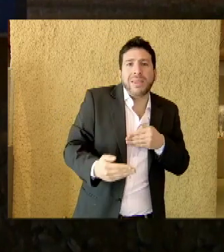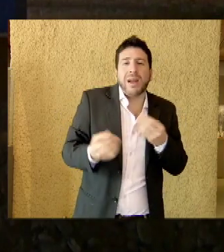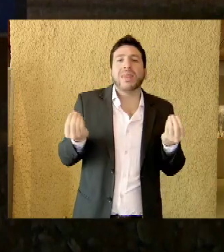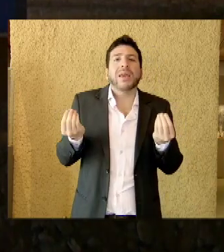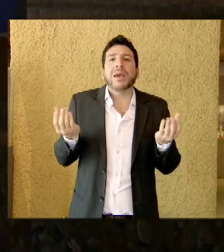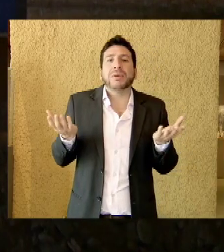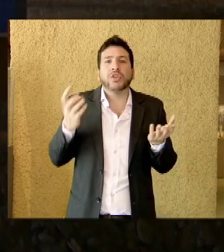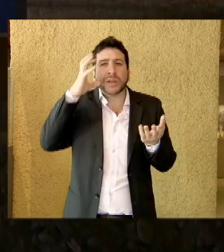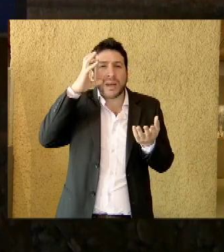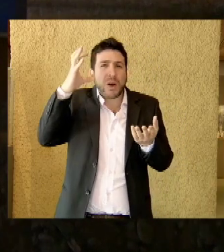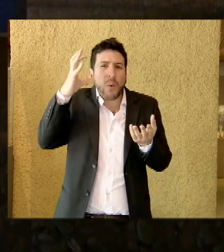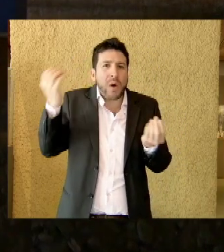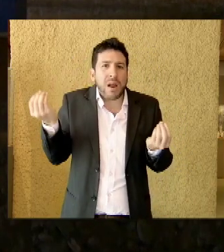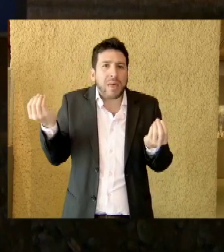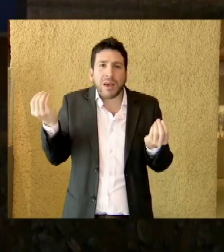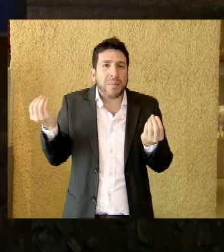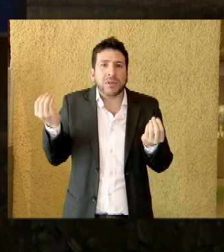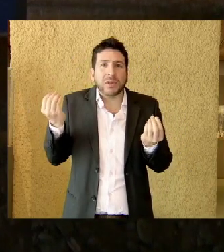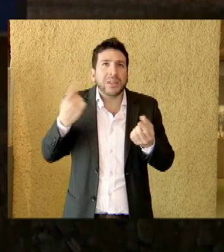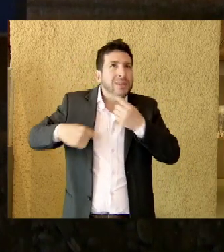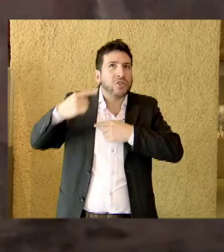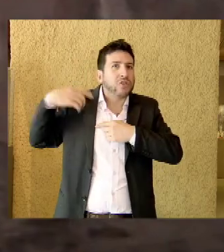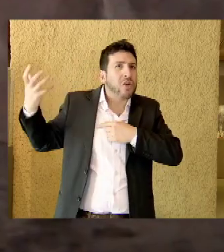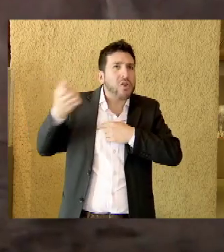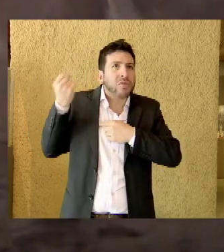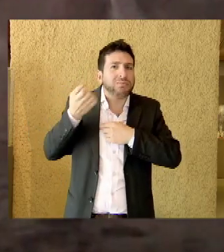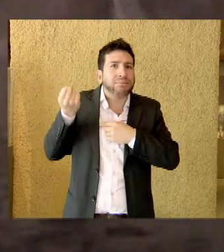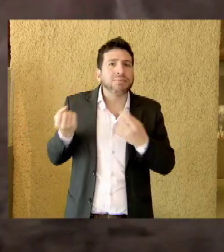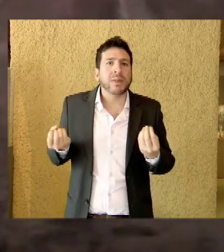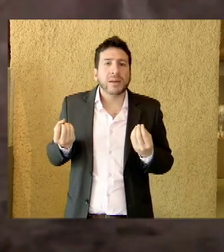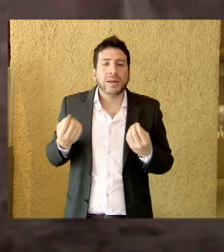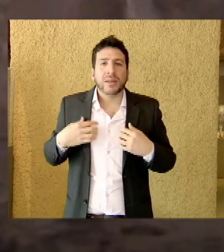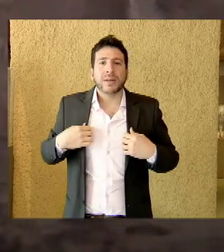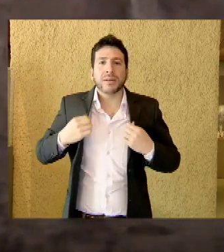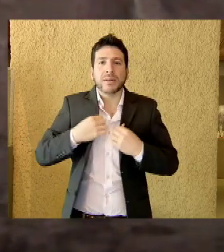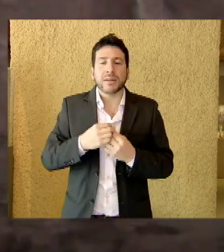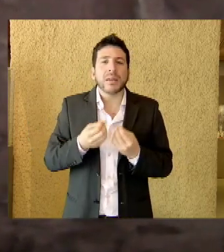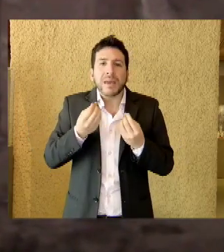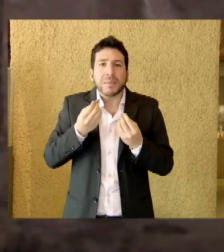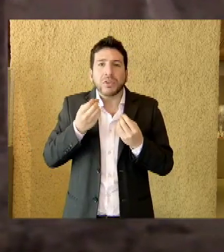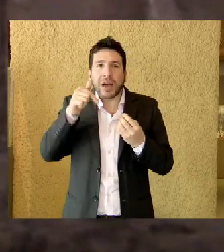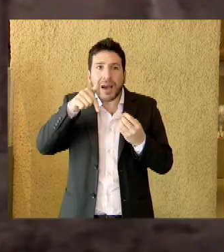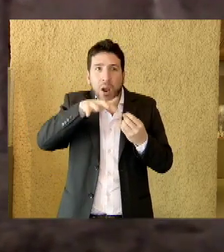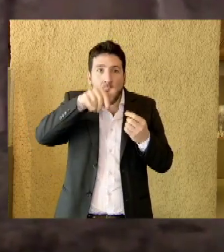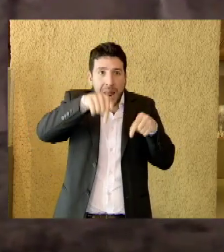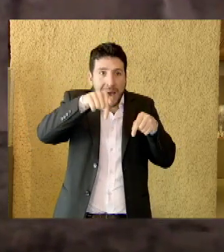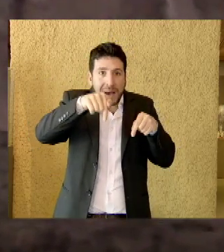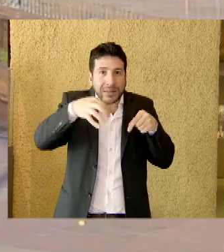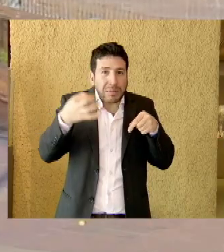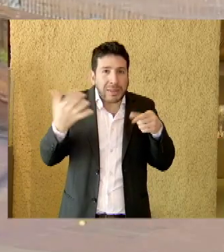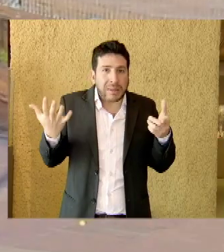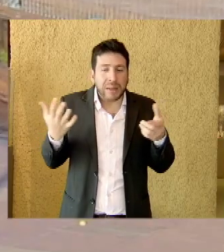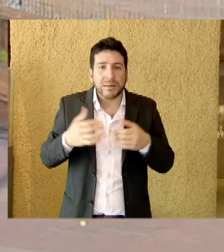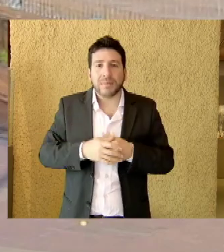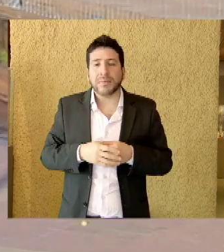se recuerda o qué se ha podido recopilar justamente? ¿Hay postales que sucedieron en este lugar en marco a eso? Yo,